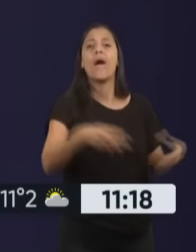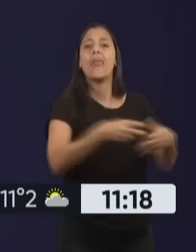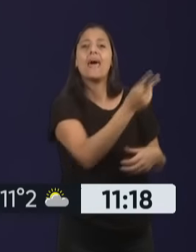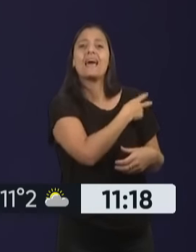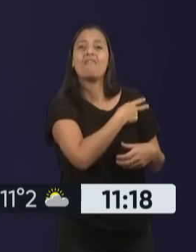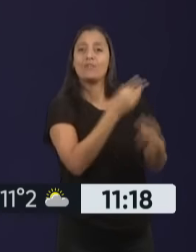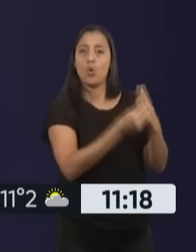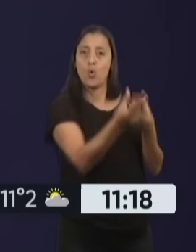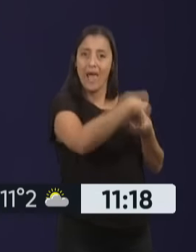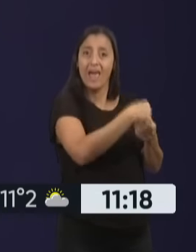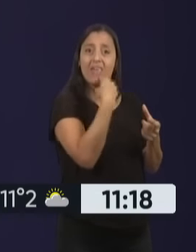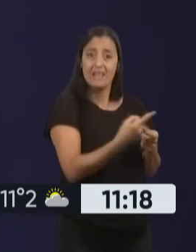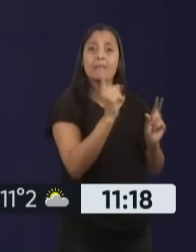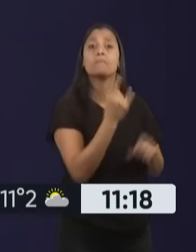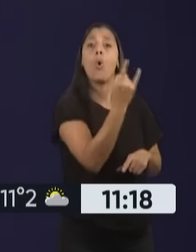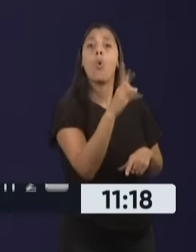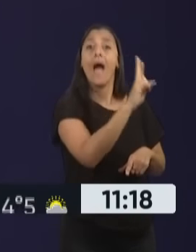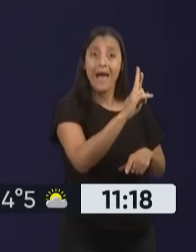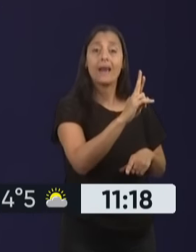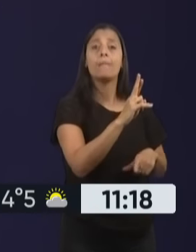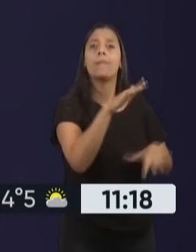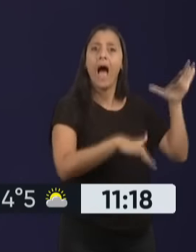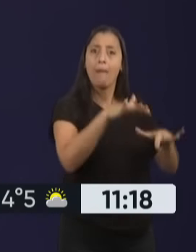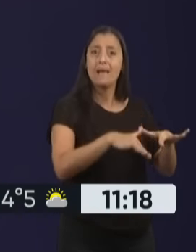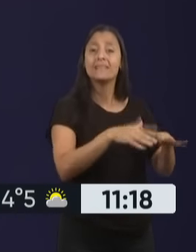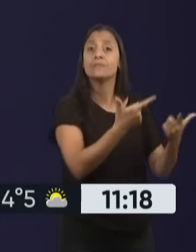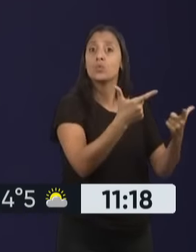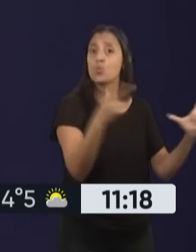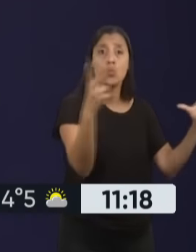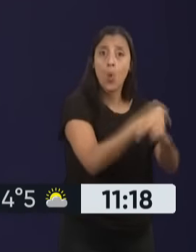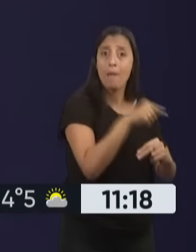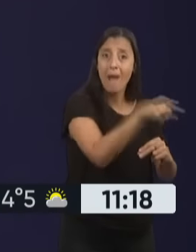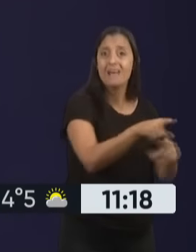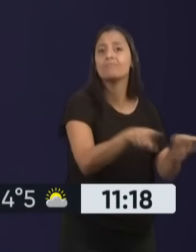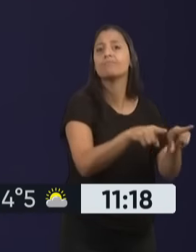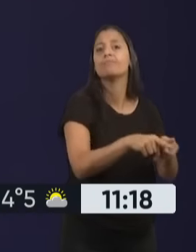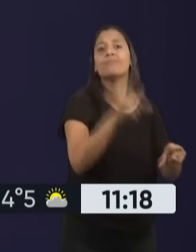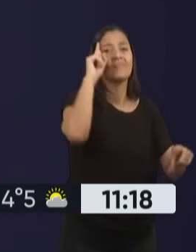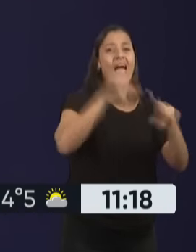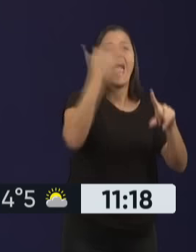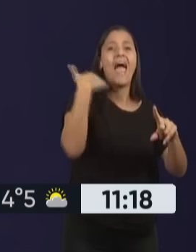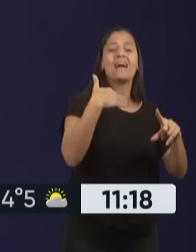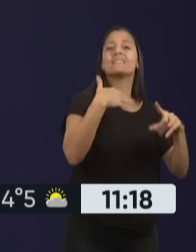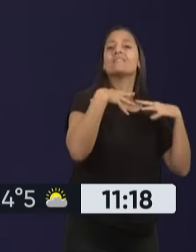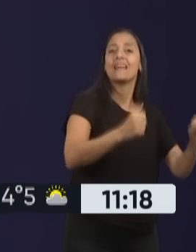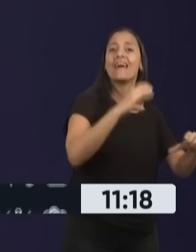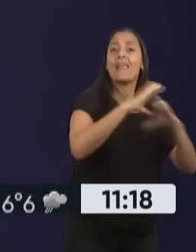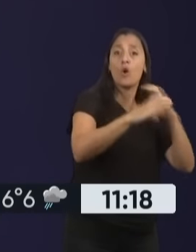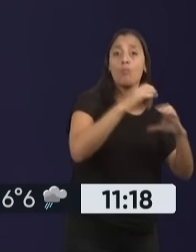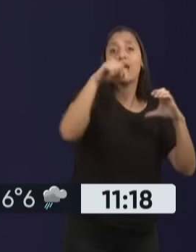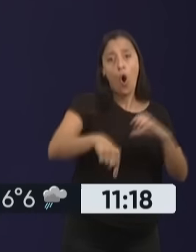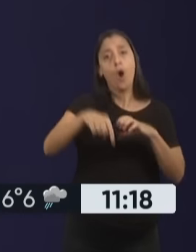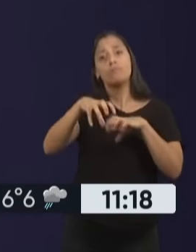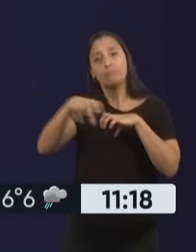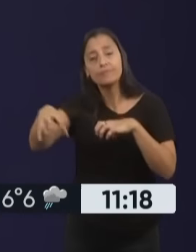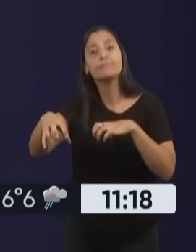estas Ur vas a notar que desaparecen las Ur de la de la vieja secretaría de comunicación hoy devenida en secretaría de